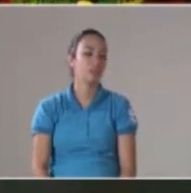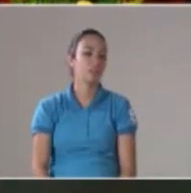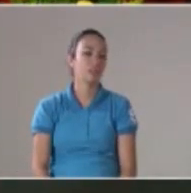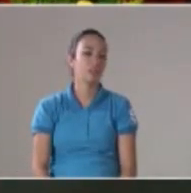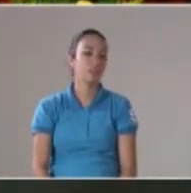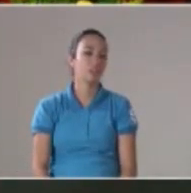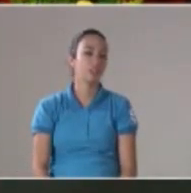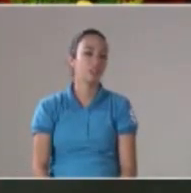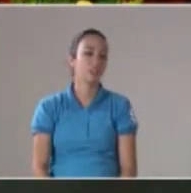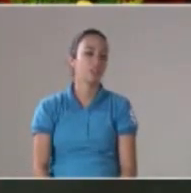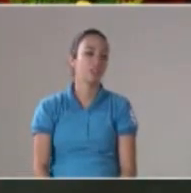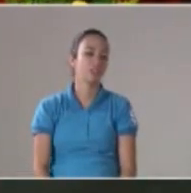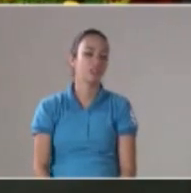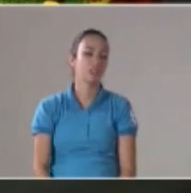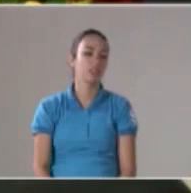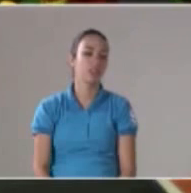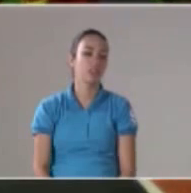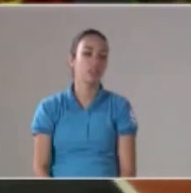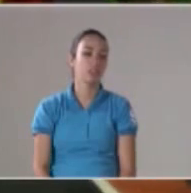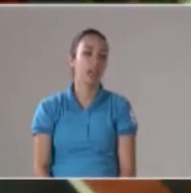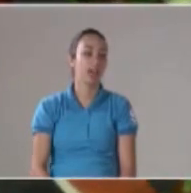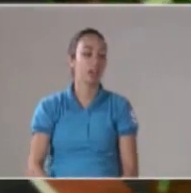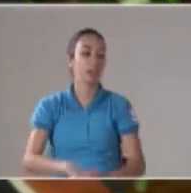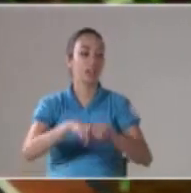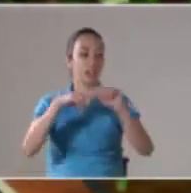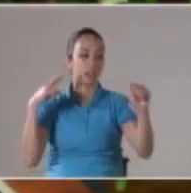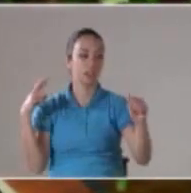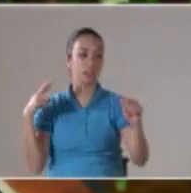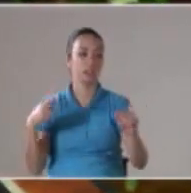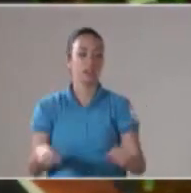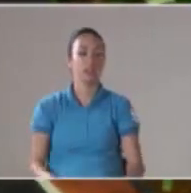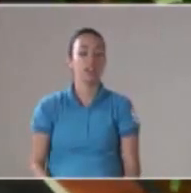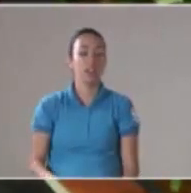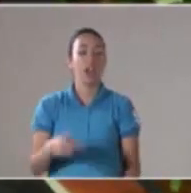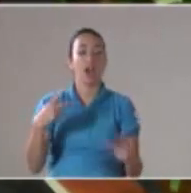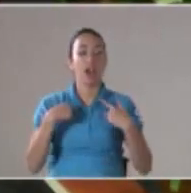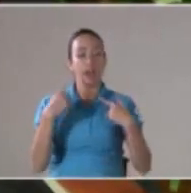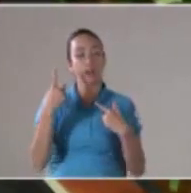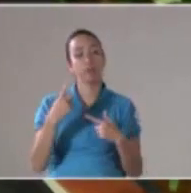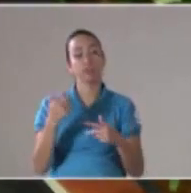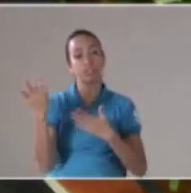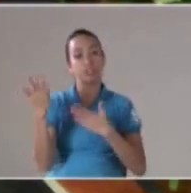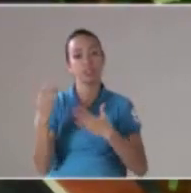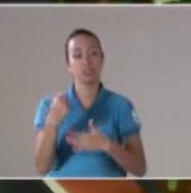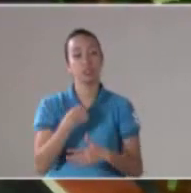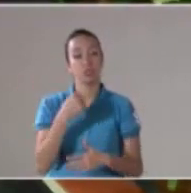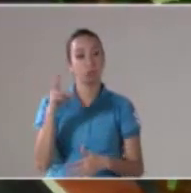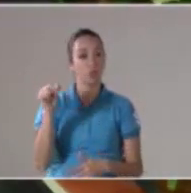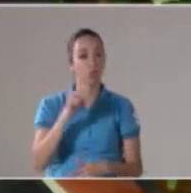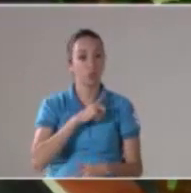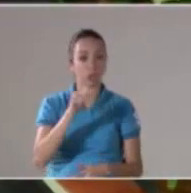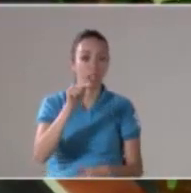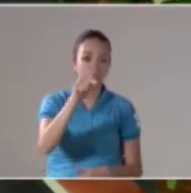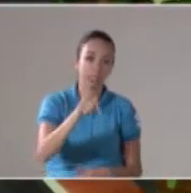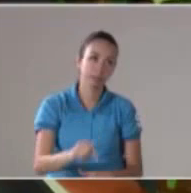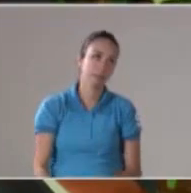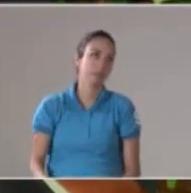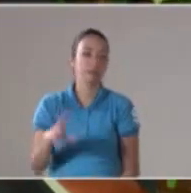Se sentía un desertor él. Hay un culto y no estoy ahí. Ala, no puede ser.